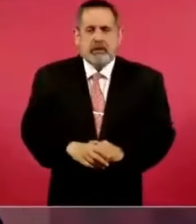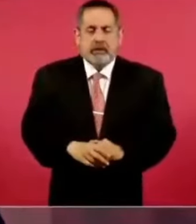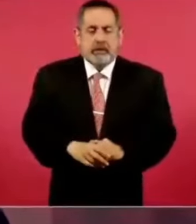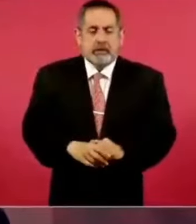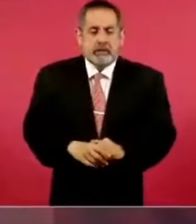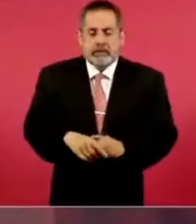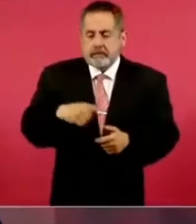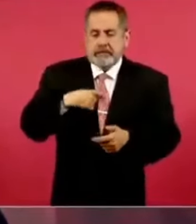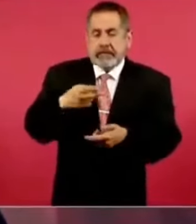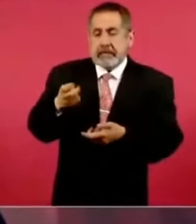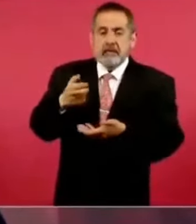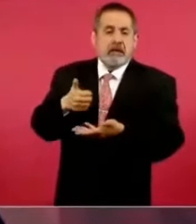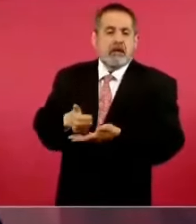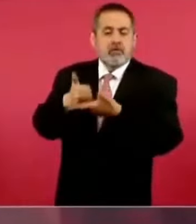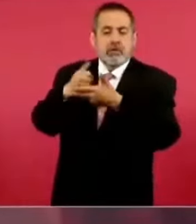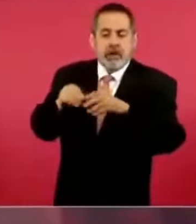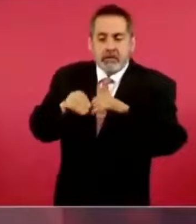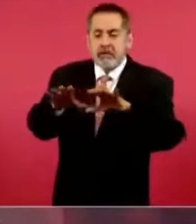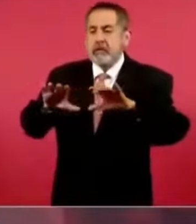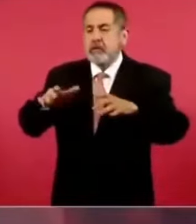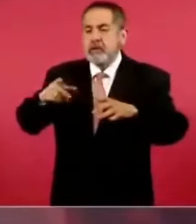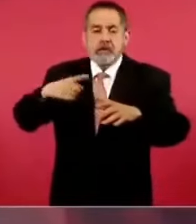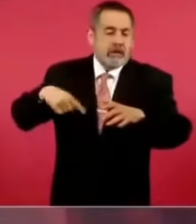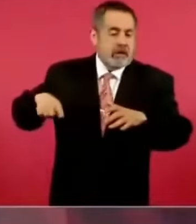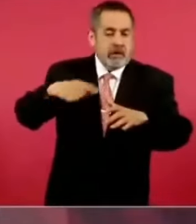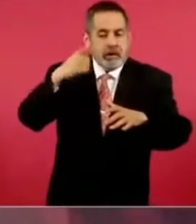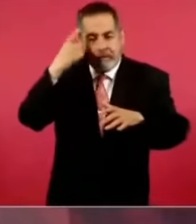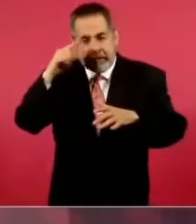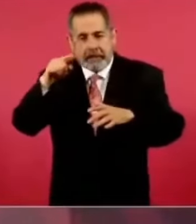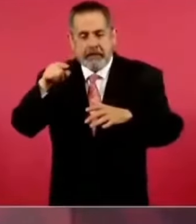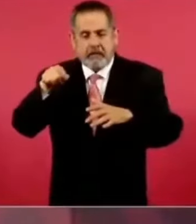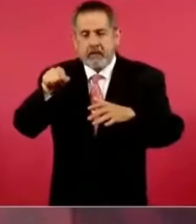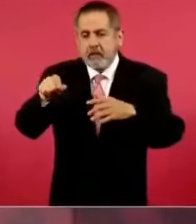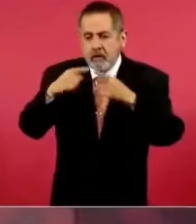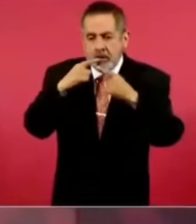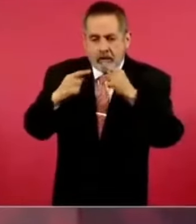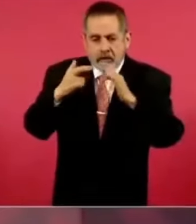va a ayudar a tener un marco jurídico